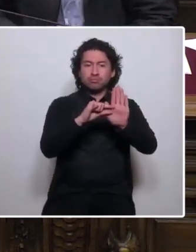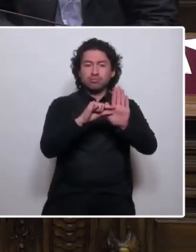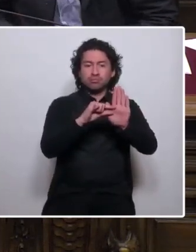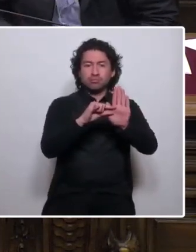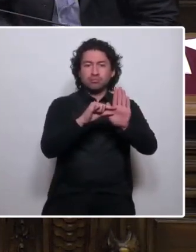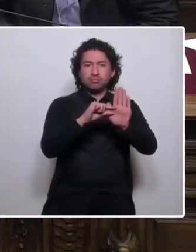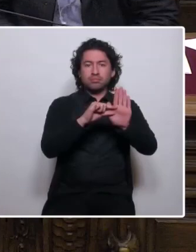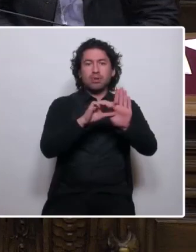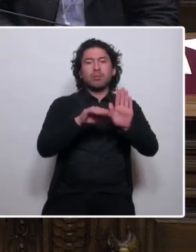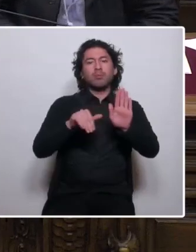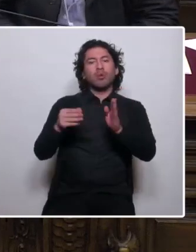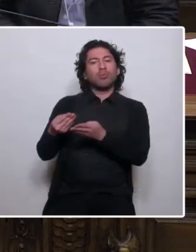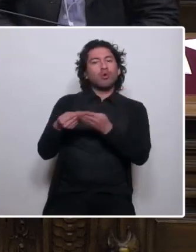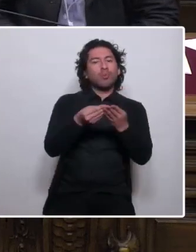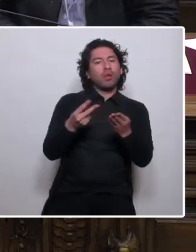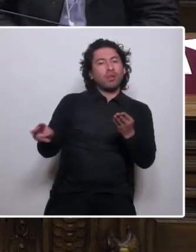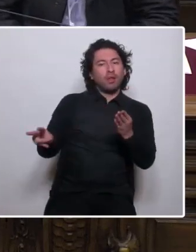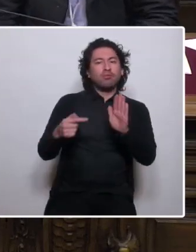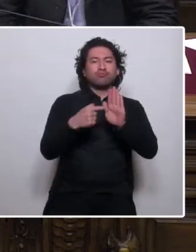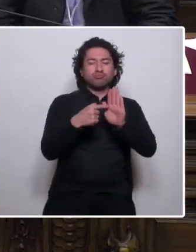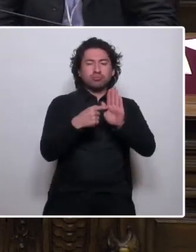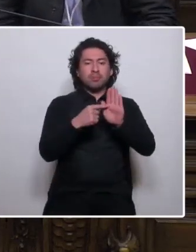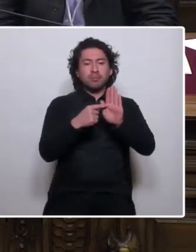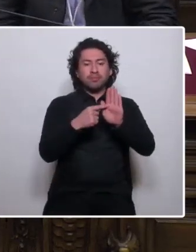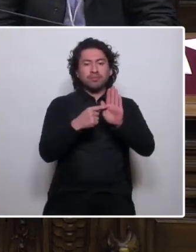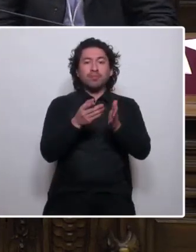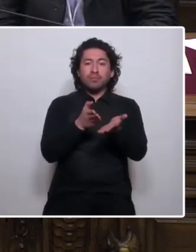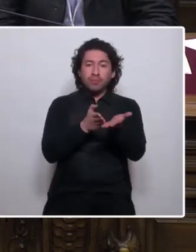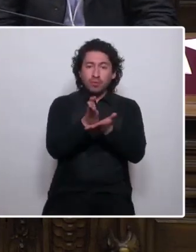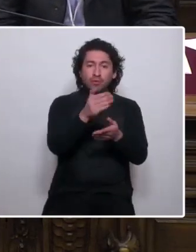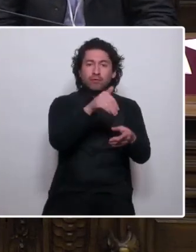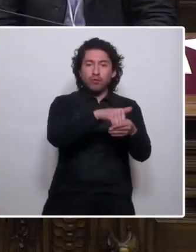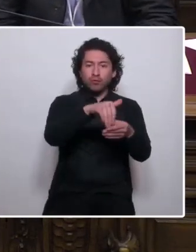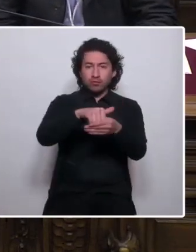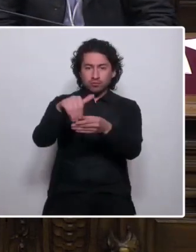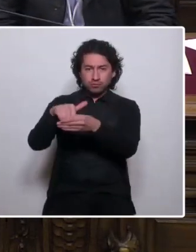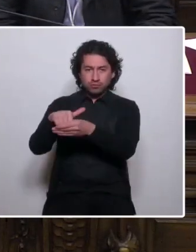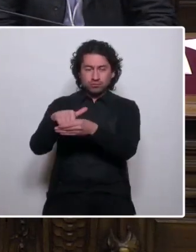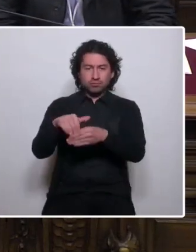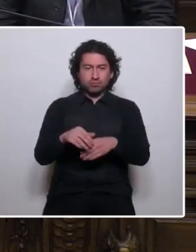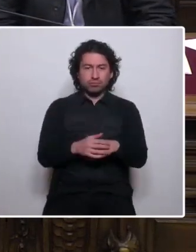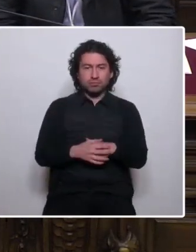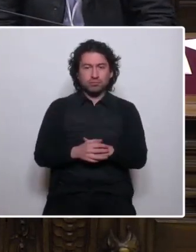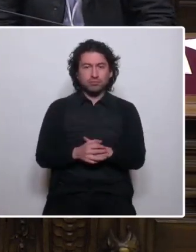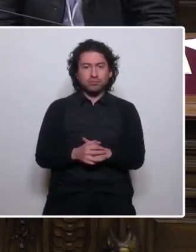ese colectivo. Se va a abrir la votación.